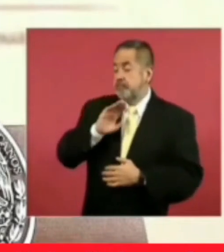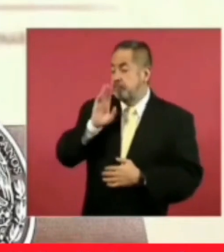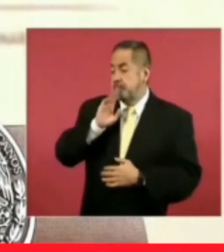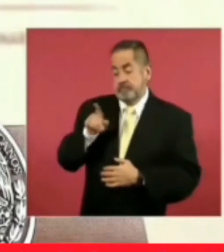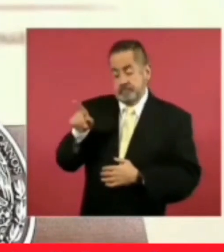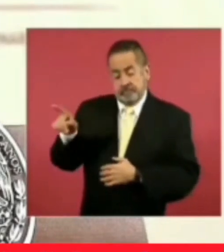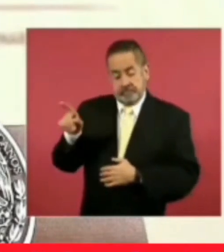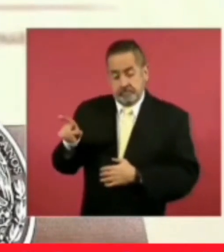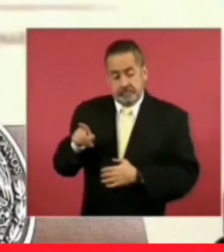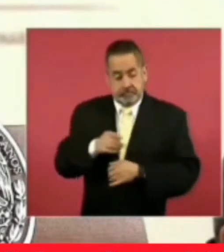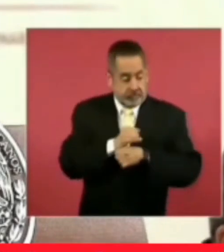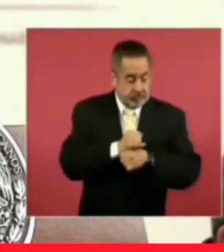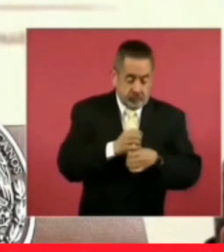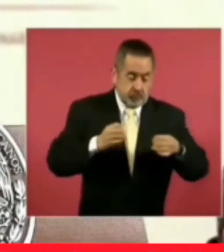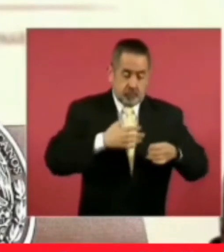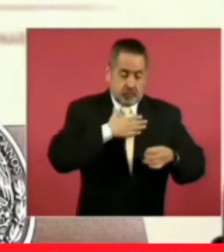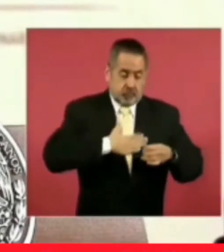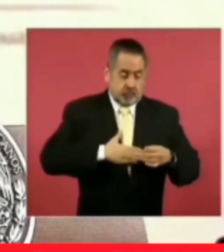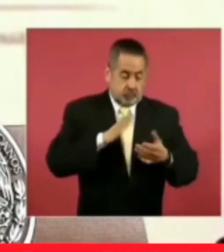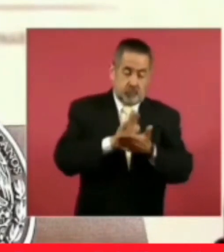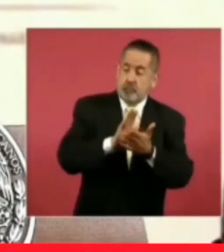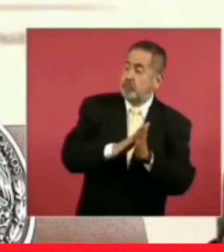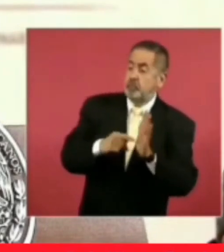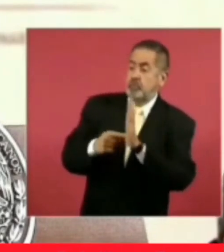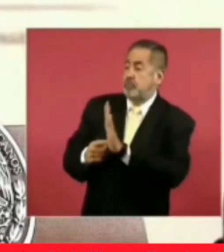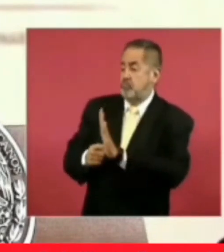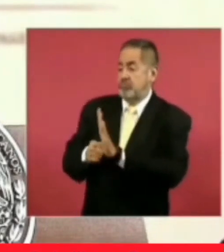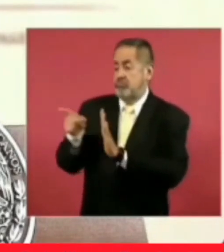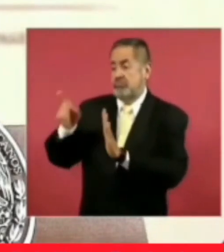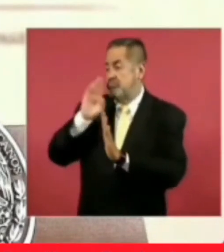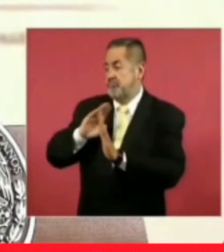hacer justicia